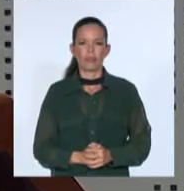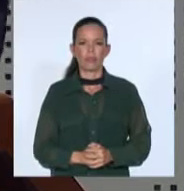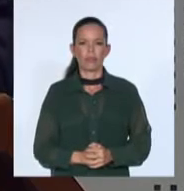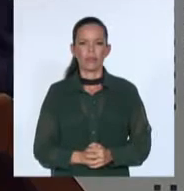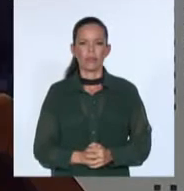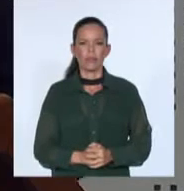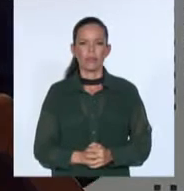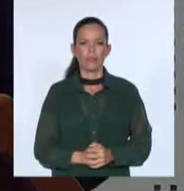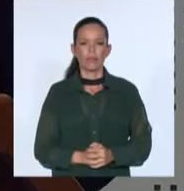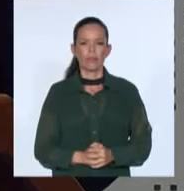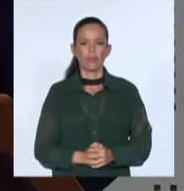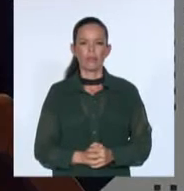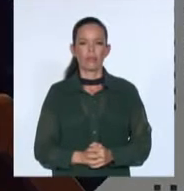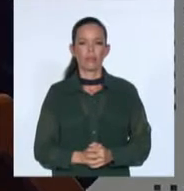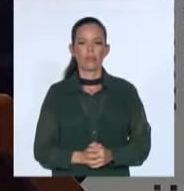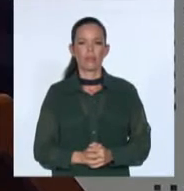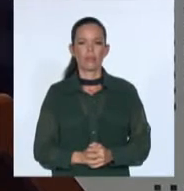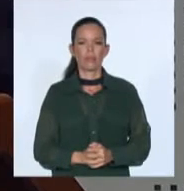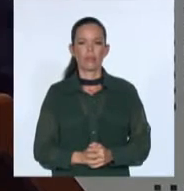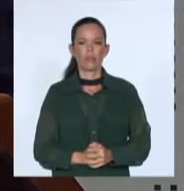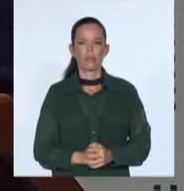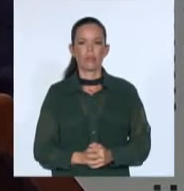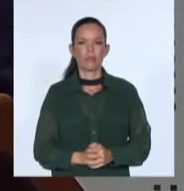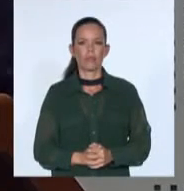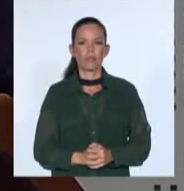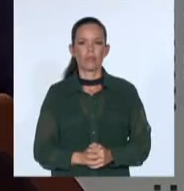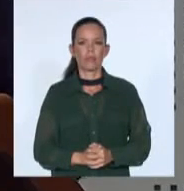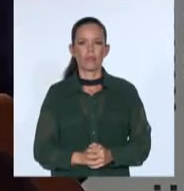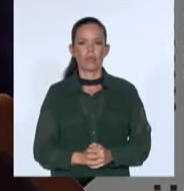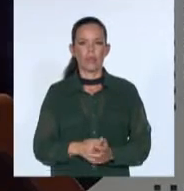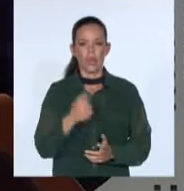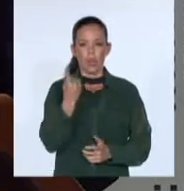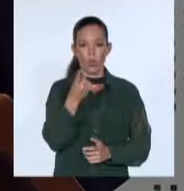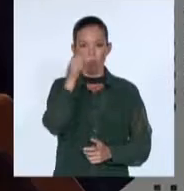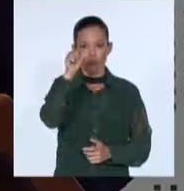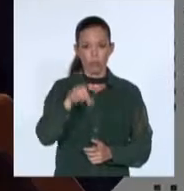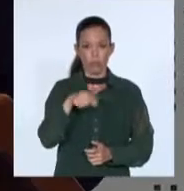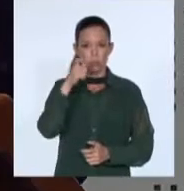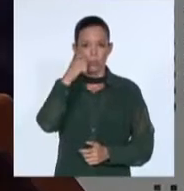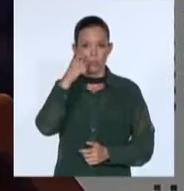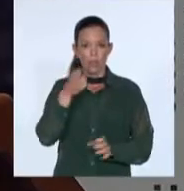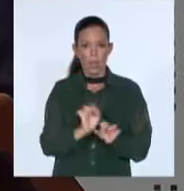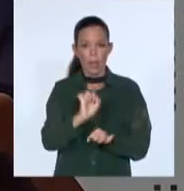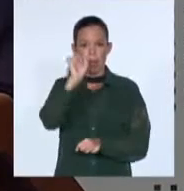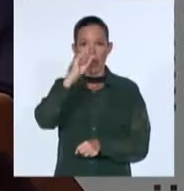Bernardo Husserl, que es uno de los premios Nobel que tuvo la Argentina,